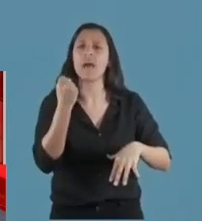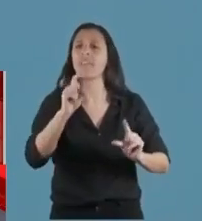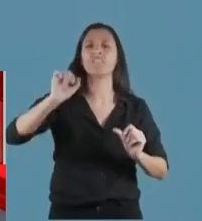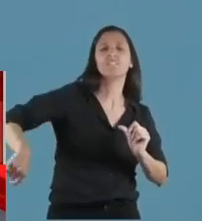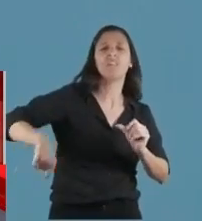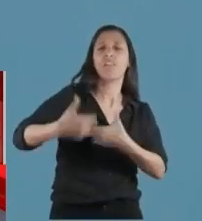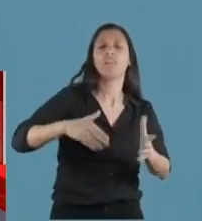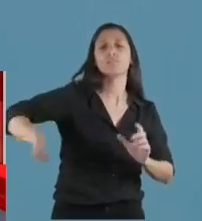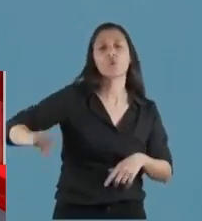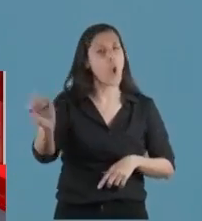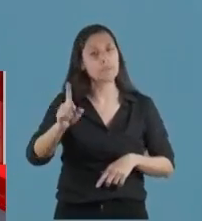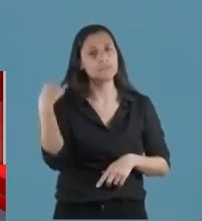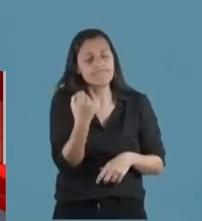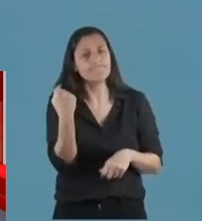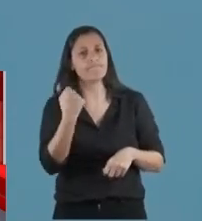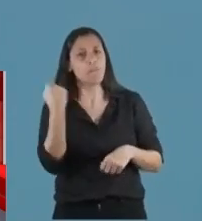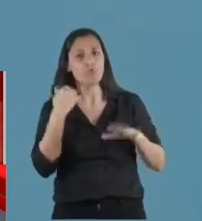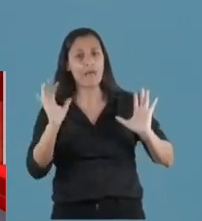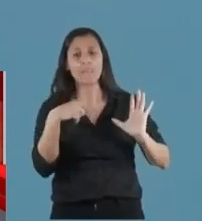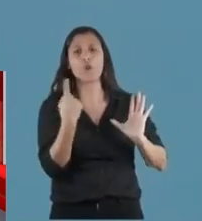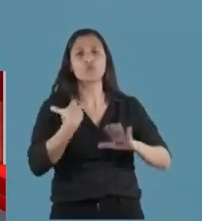por alto. Nosotros estamos